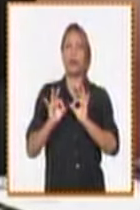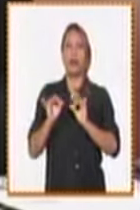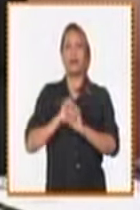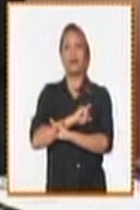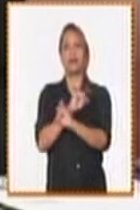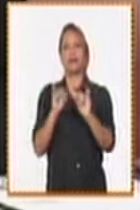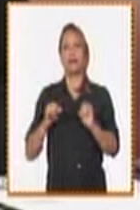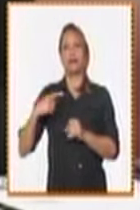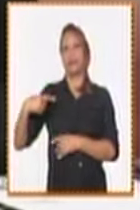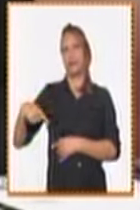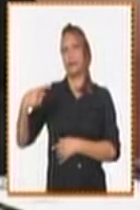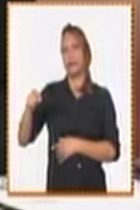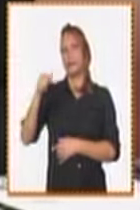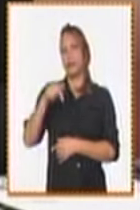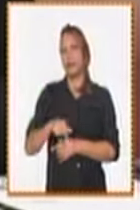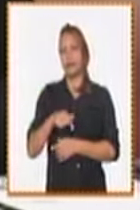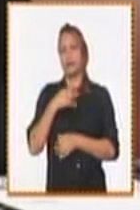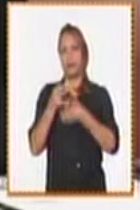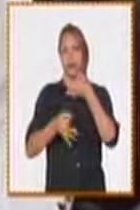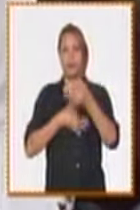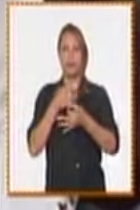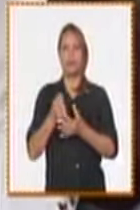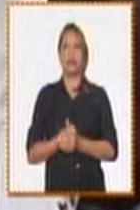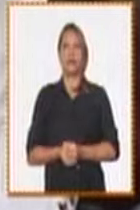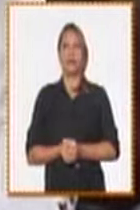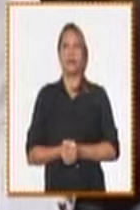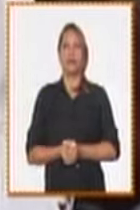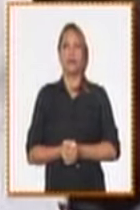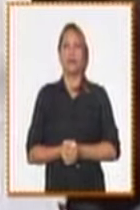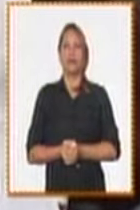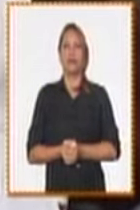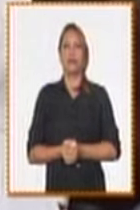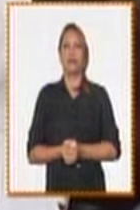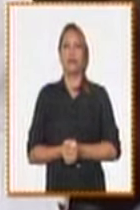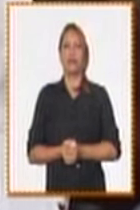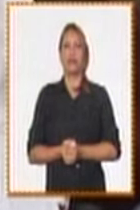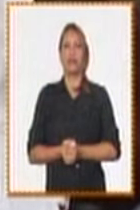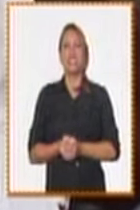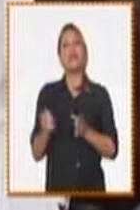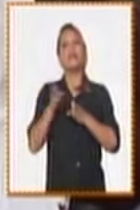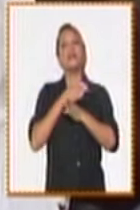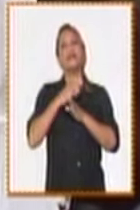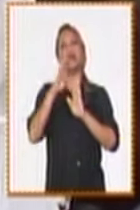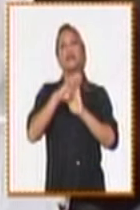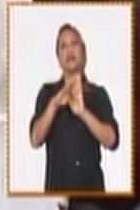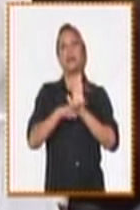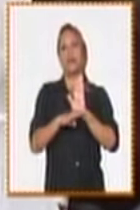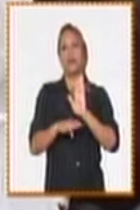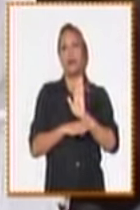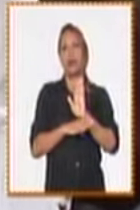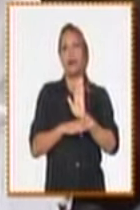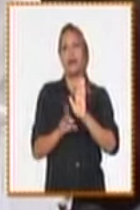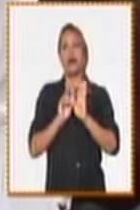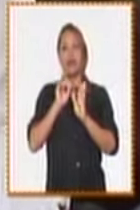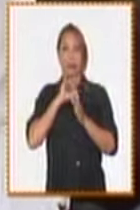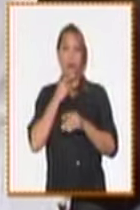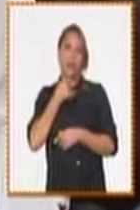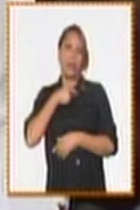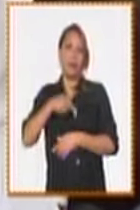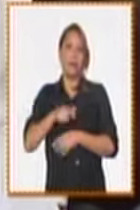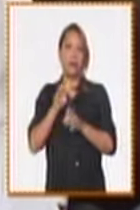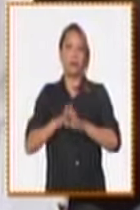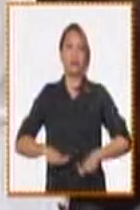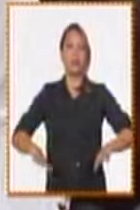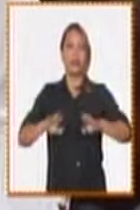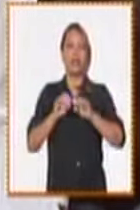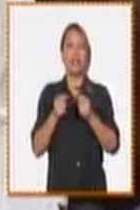de hoy? Existen varios programas. Por ejemplo, este propio Telecentro es un puntal en la